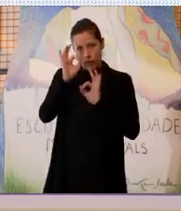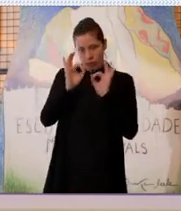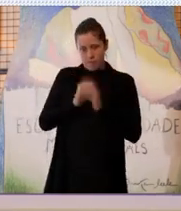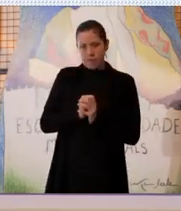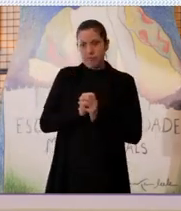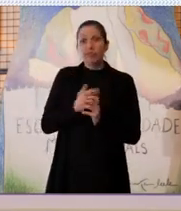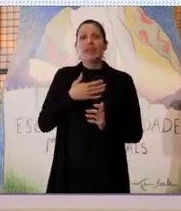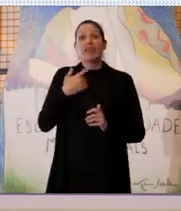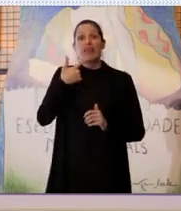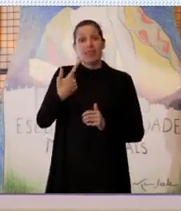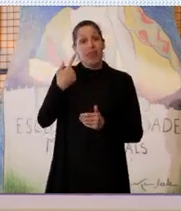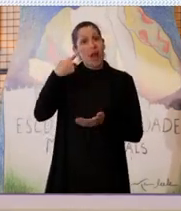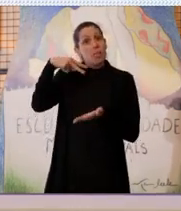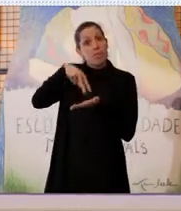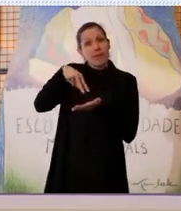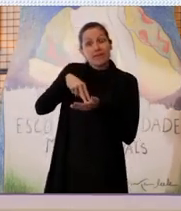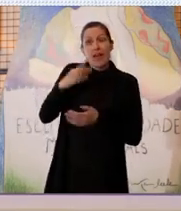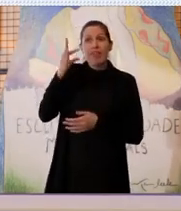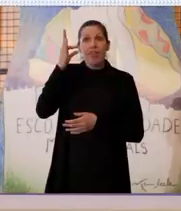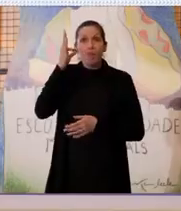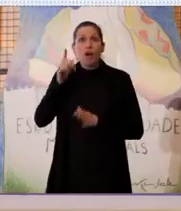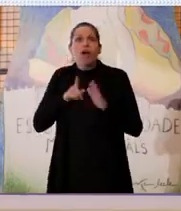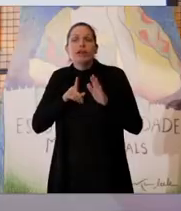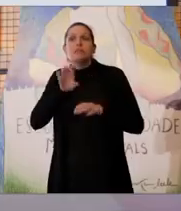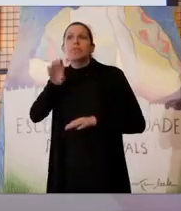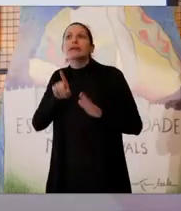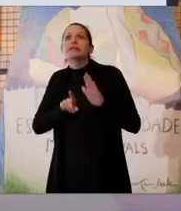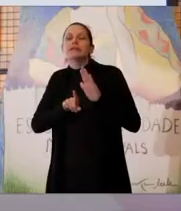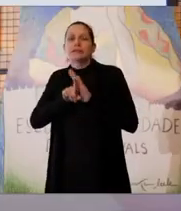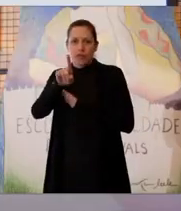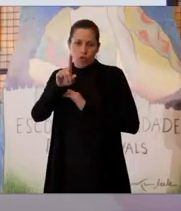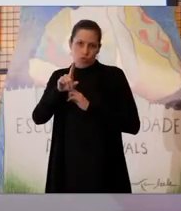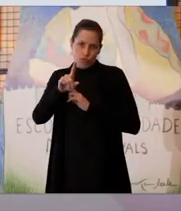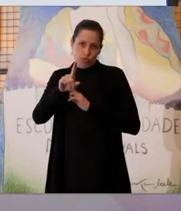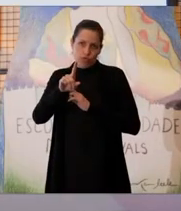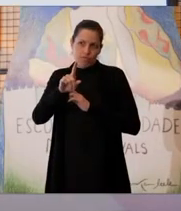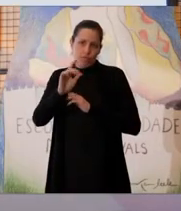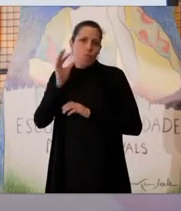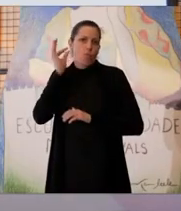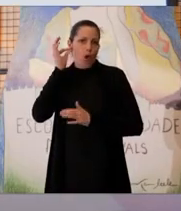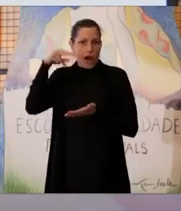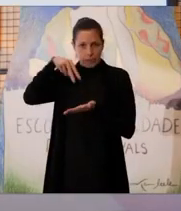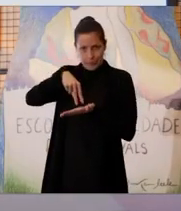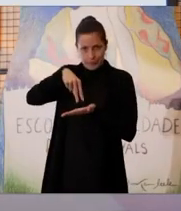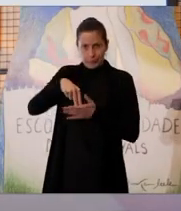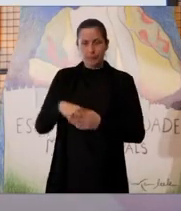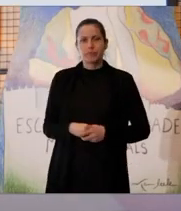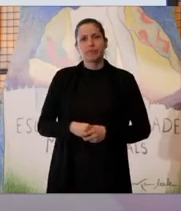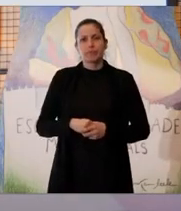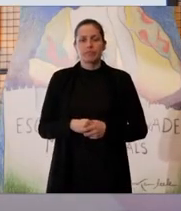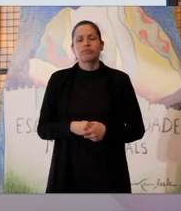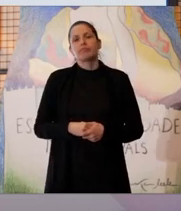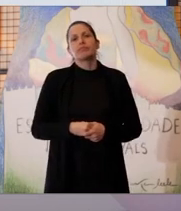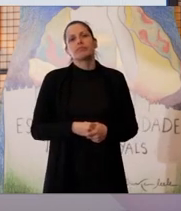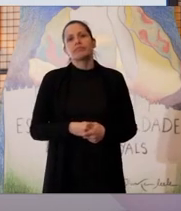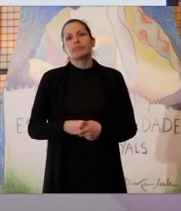en los países donde se ha desarrollado Pero tenemos una experiencia muy clara aquí en España que no